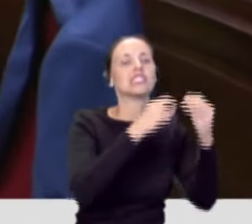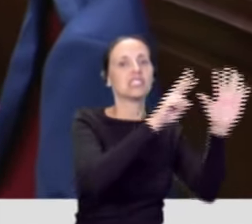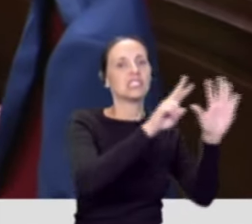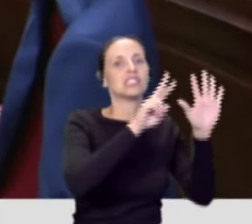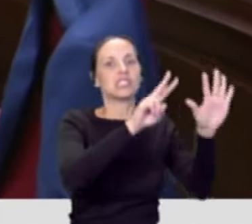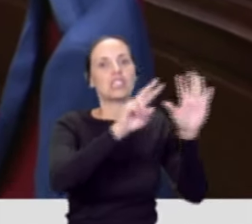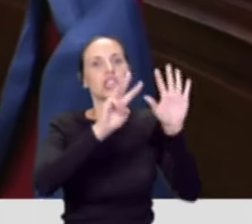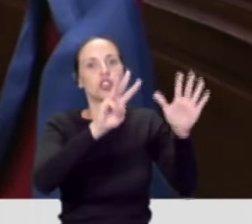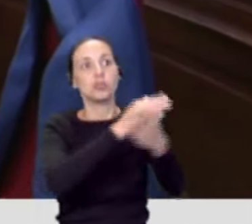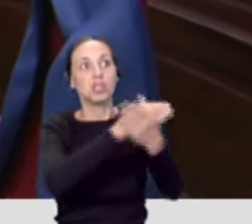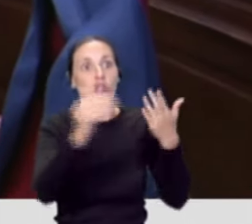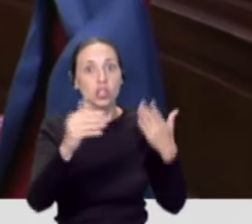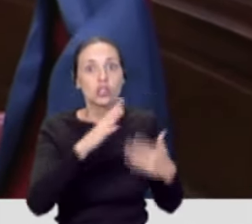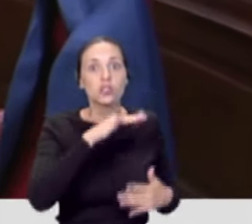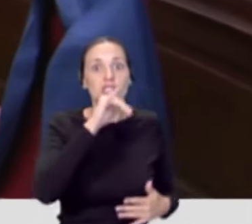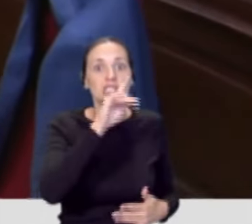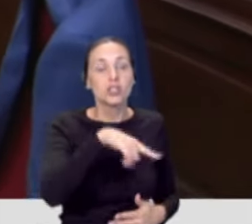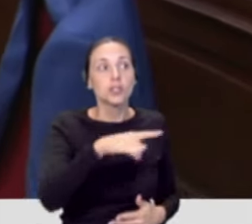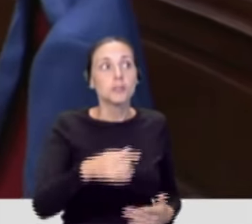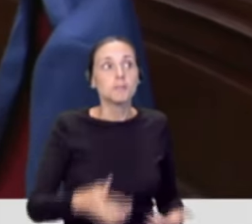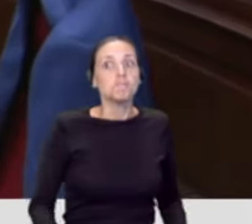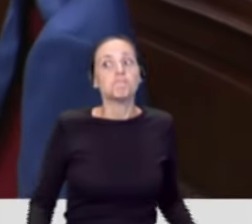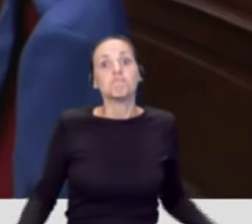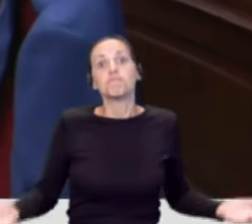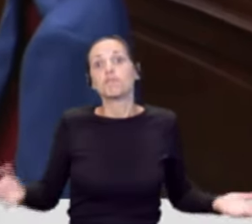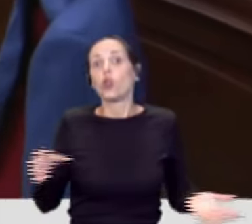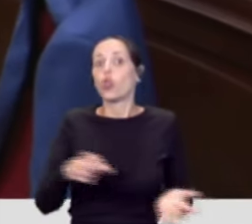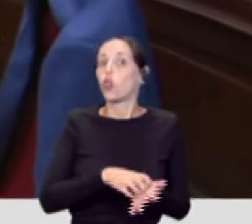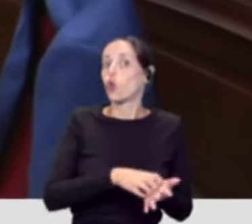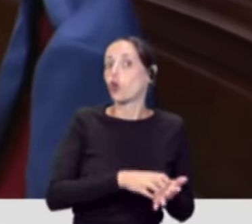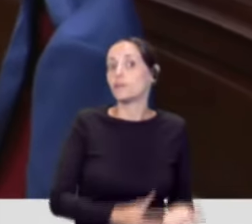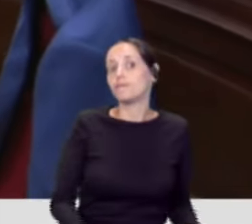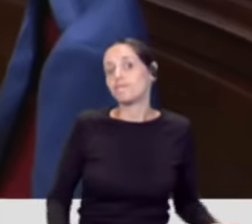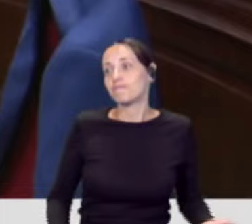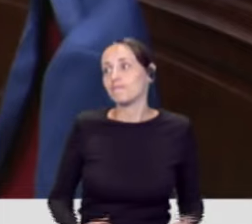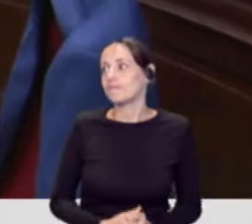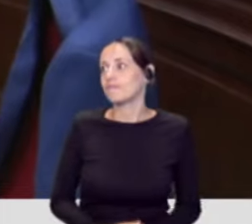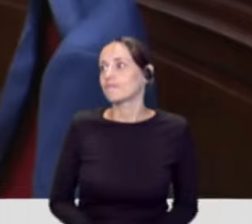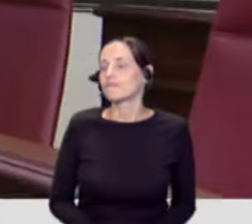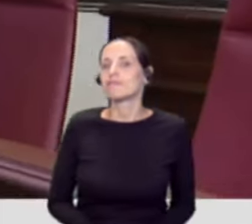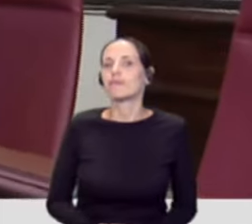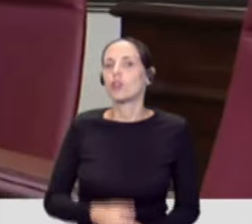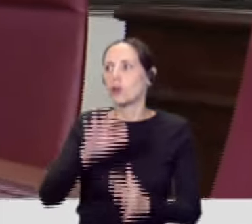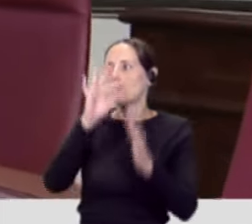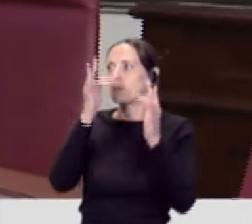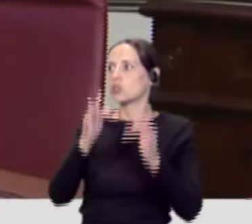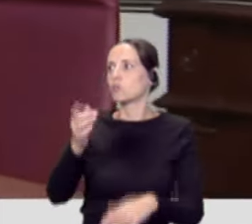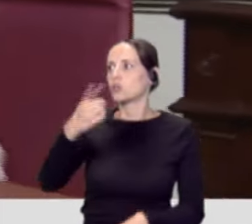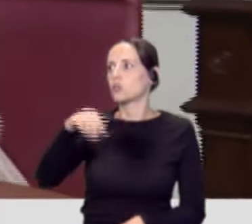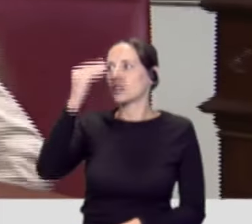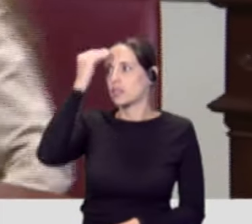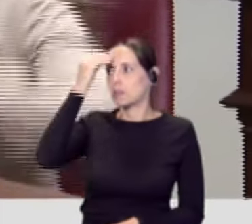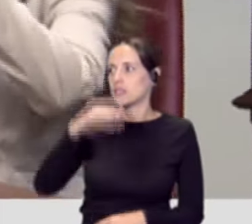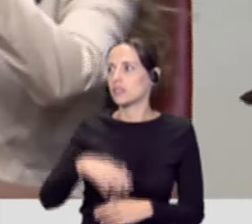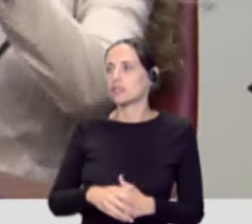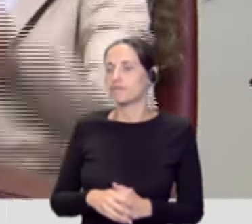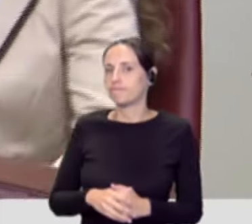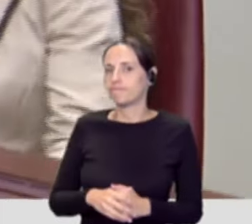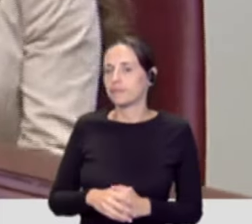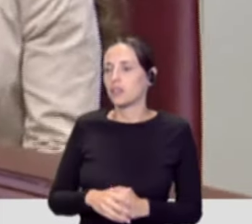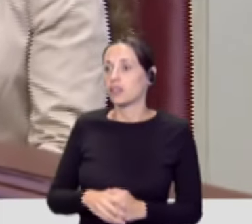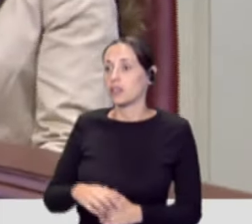¿Será suficiente? Yo lo dudo, la verdad. ¿Cómo ven estos presupuestos ajustados, María? Yo,